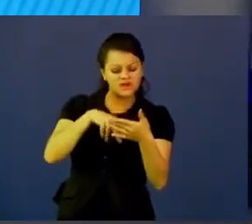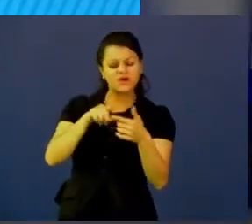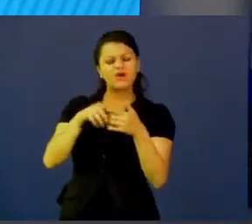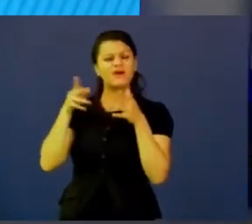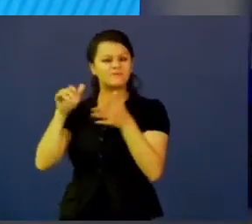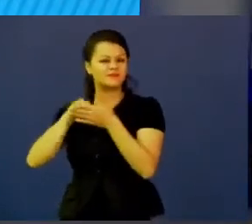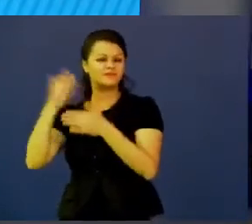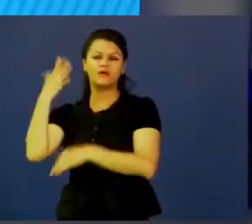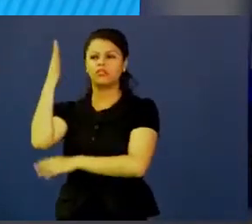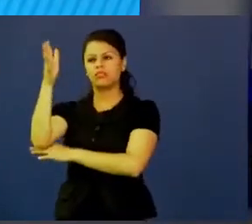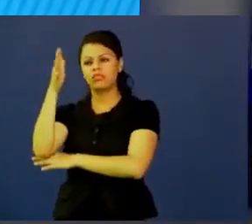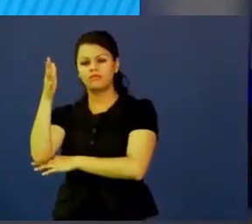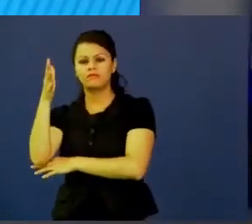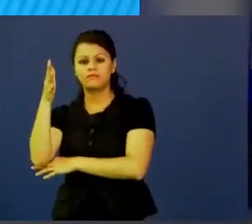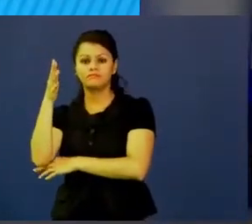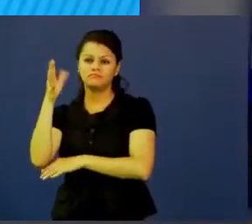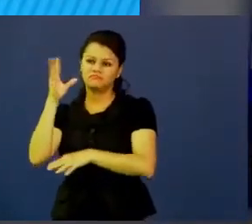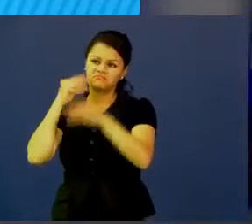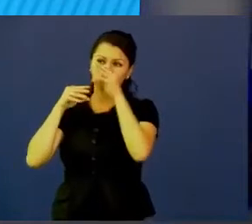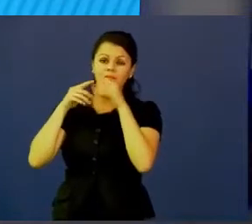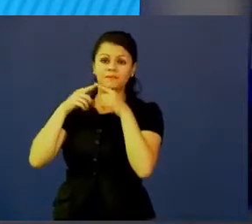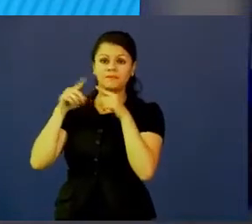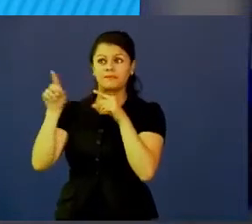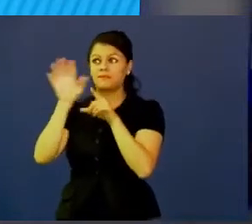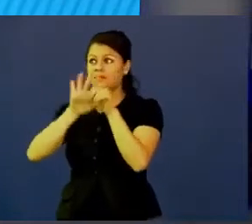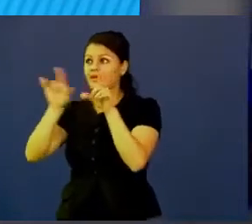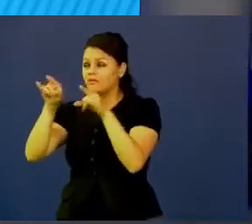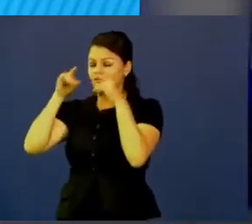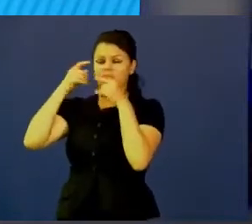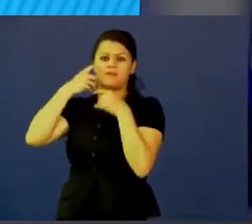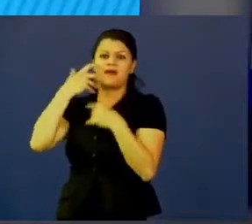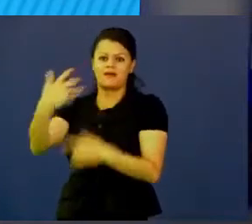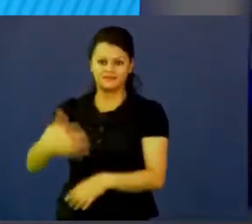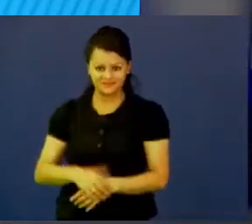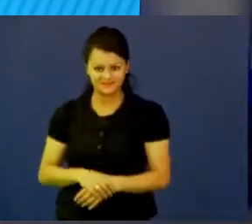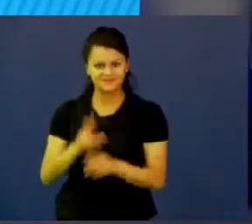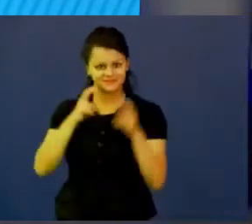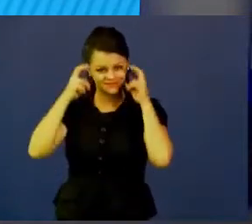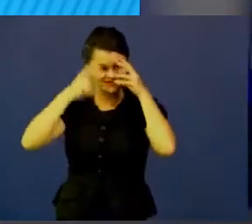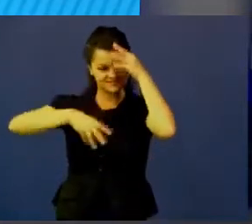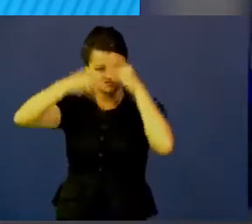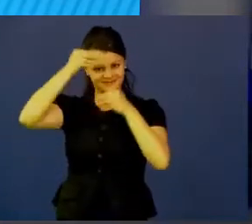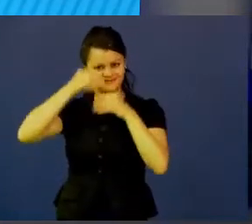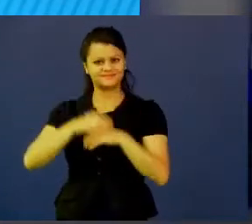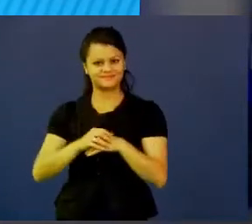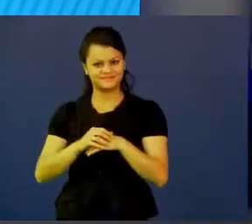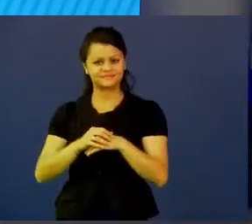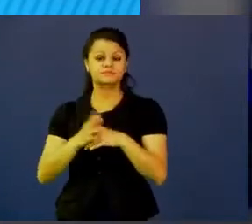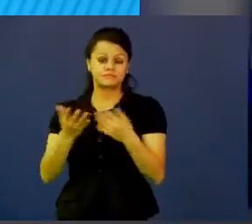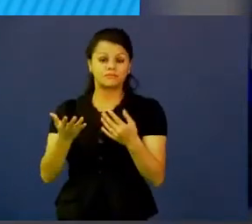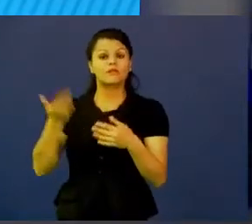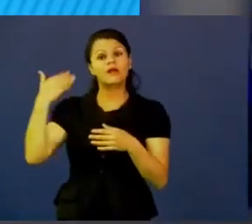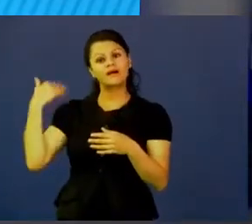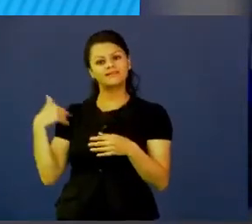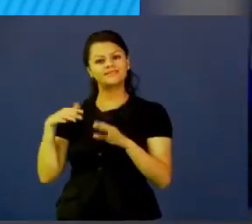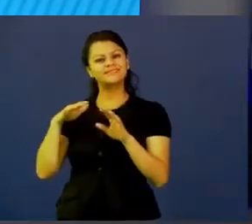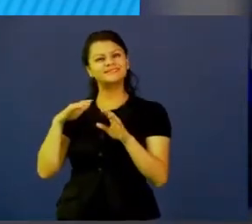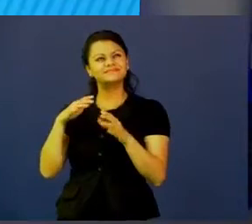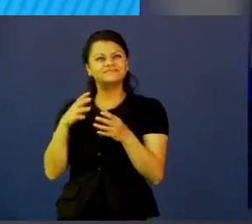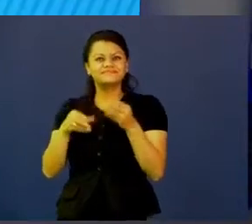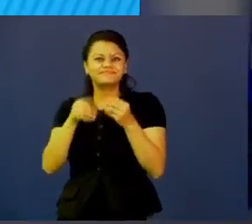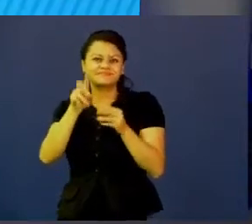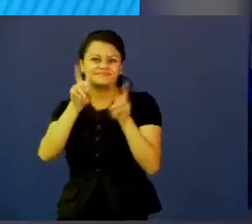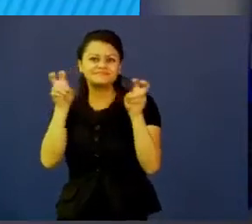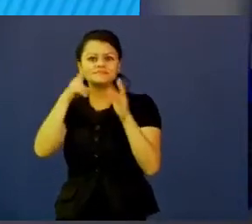aquí hay otra pregunta interesante que habla de comportamiento. Incluso los hábitos de lectura han cambiado.